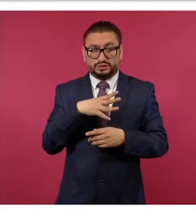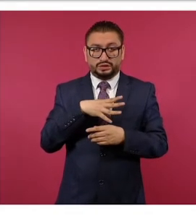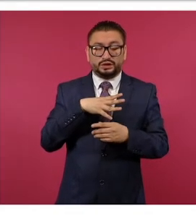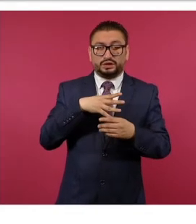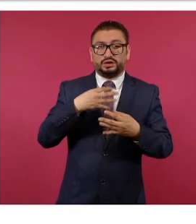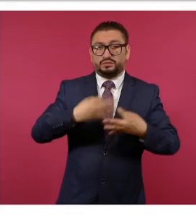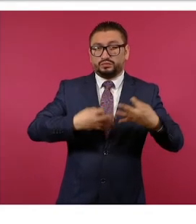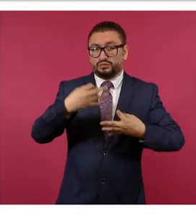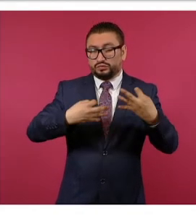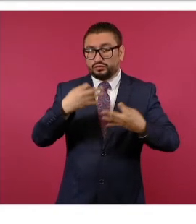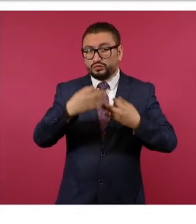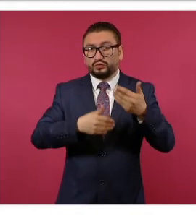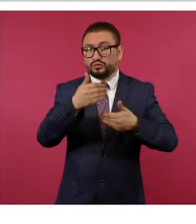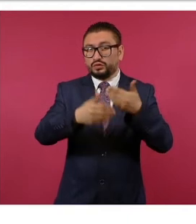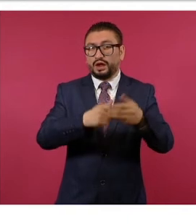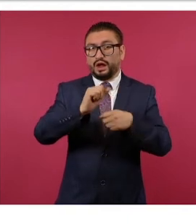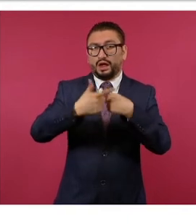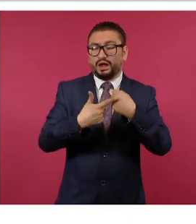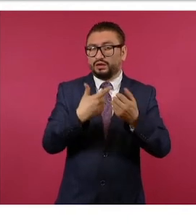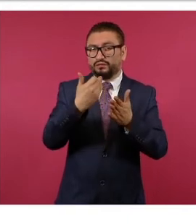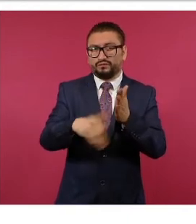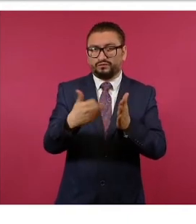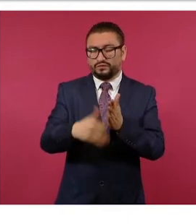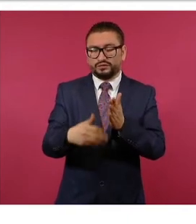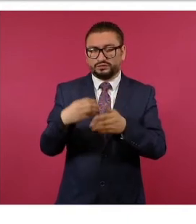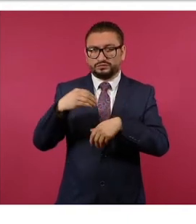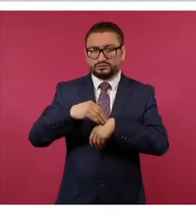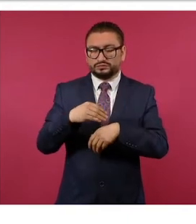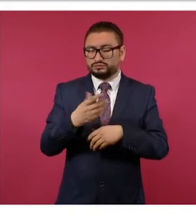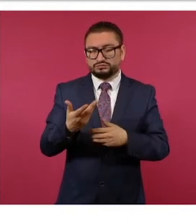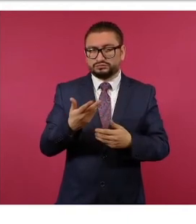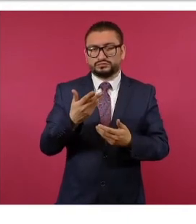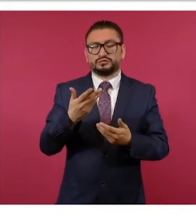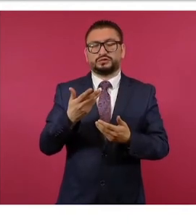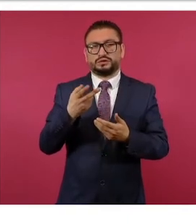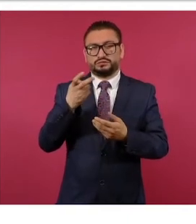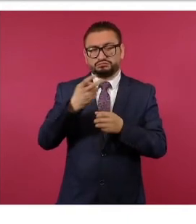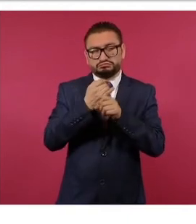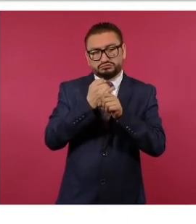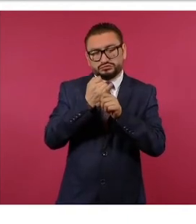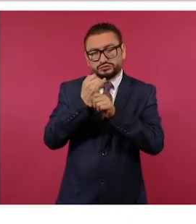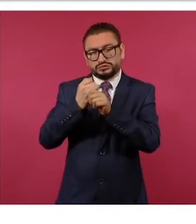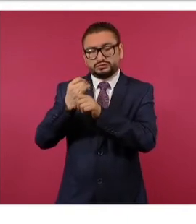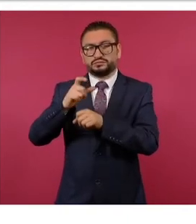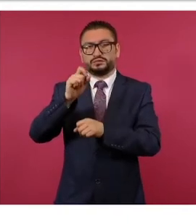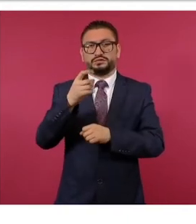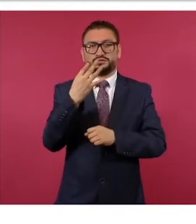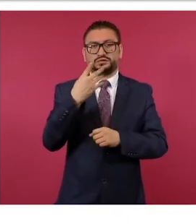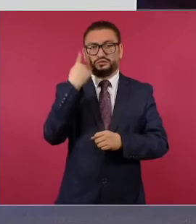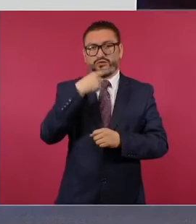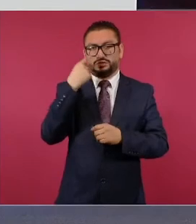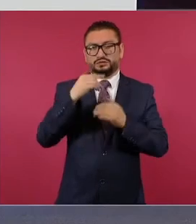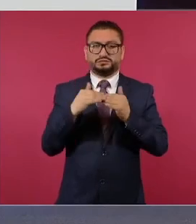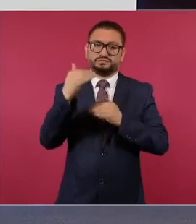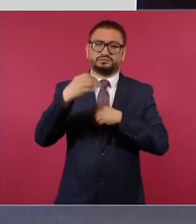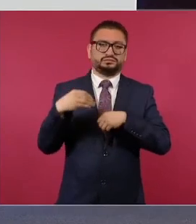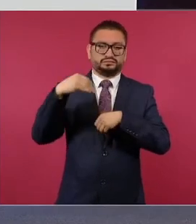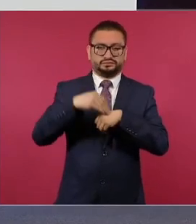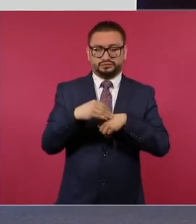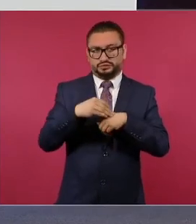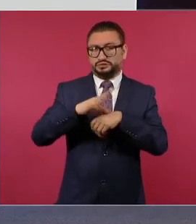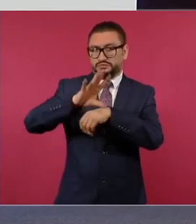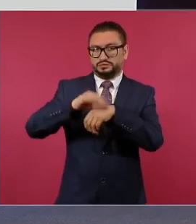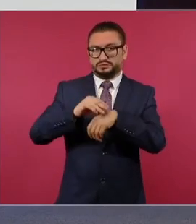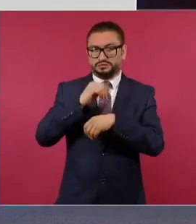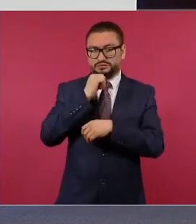no con procesos o sentencias pendientes de cumplir. Esta consulta tardó 24 horas más de las